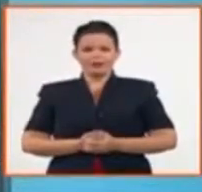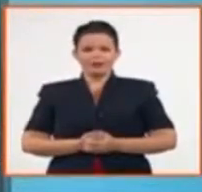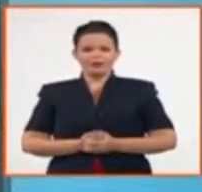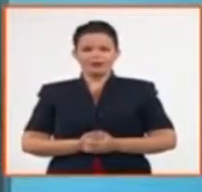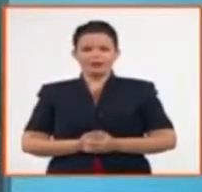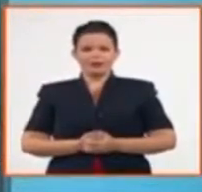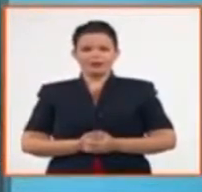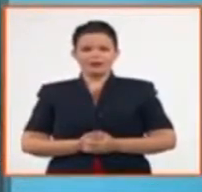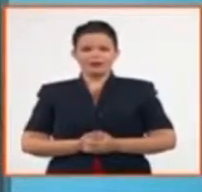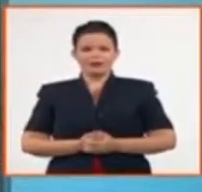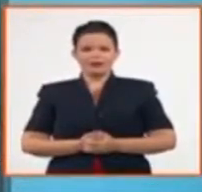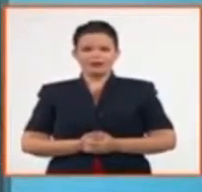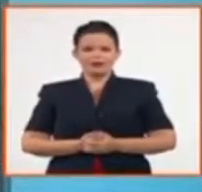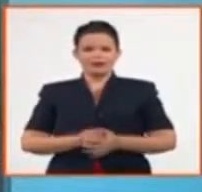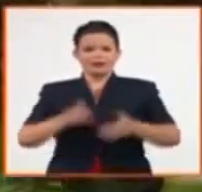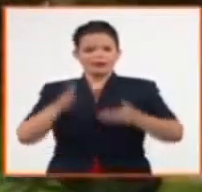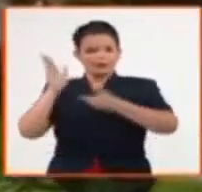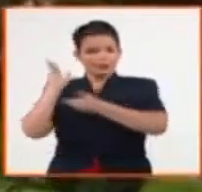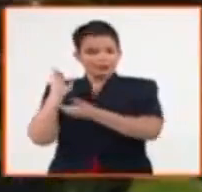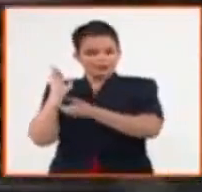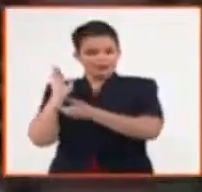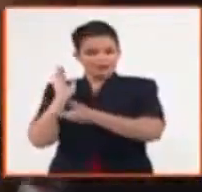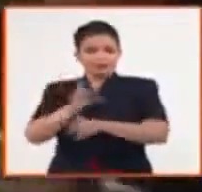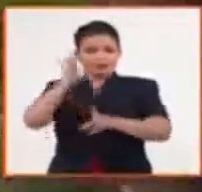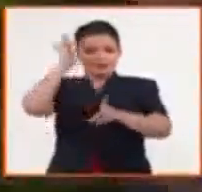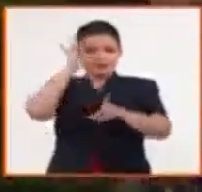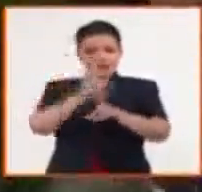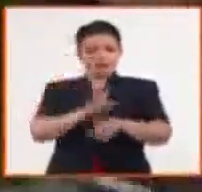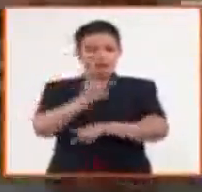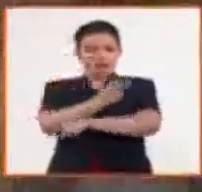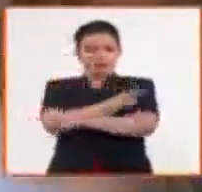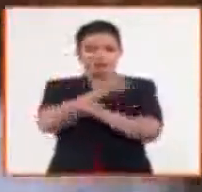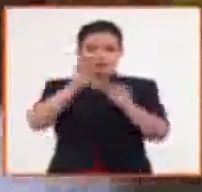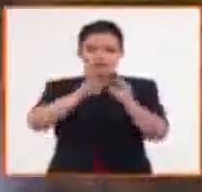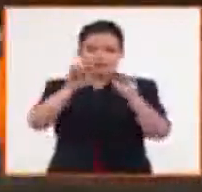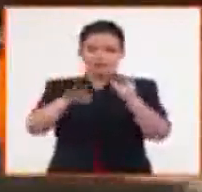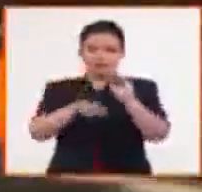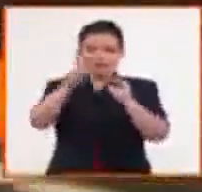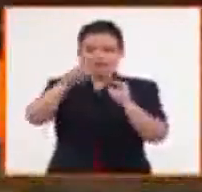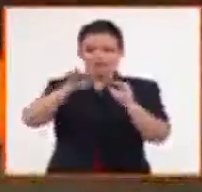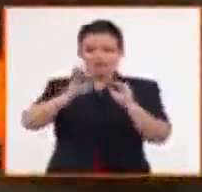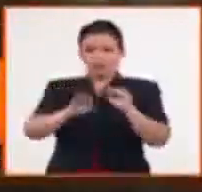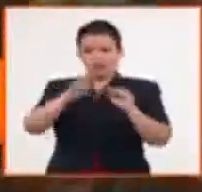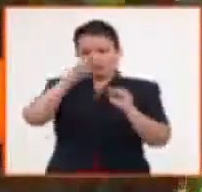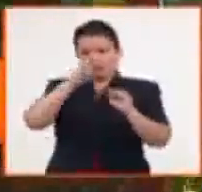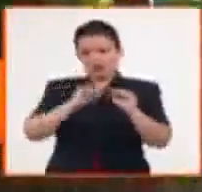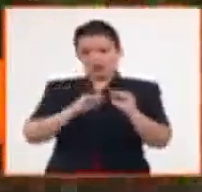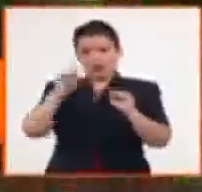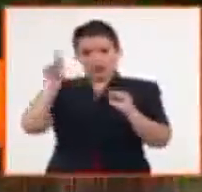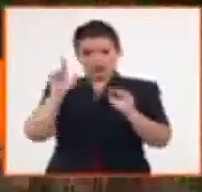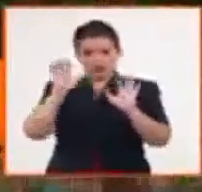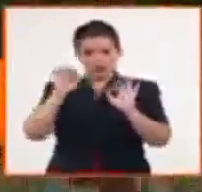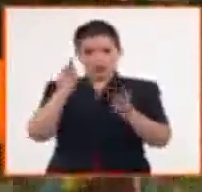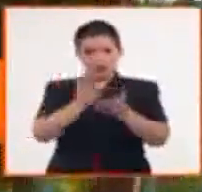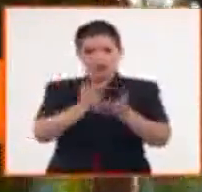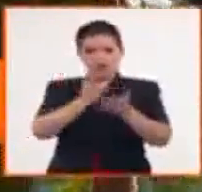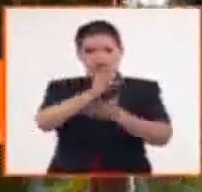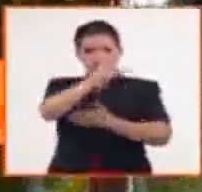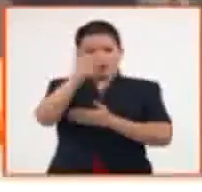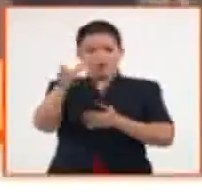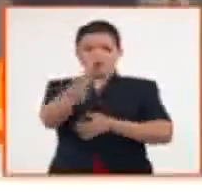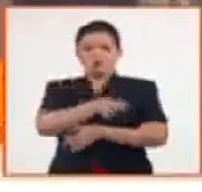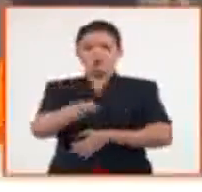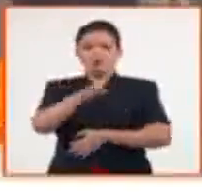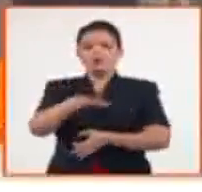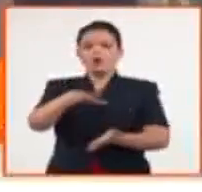Semana del inicio de la vacunación para menores de 18 años, la Escuela Unificada Felipe Puey Aloy del municipio Plaza de la